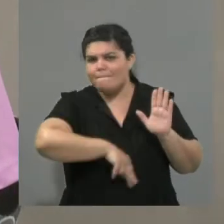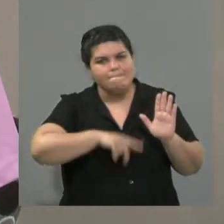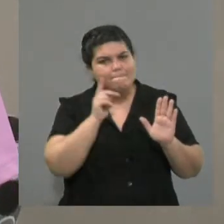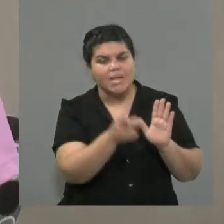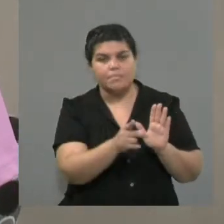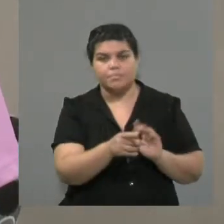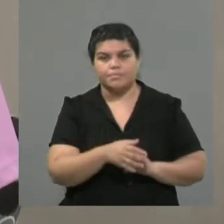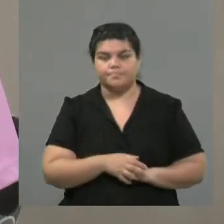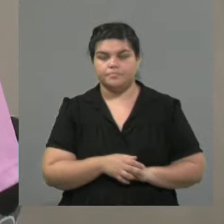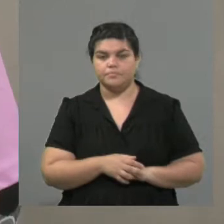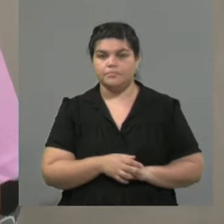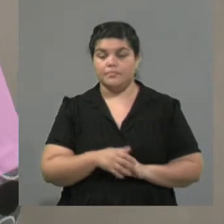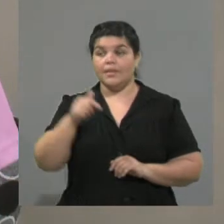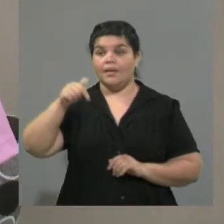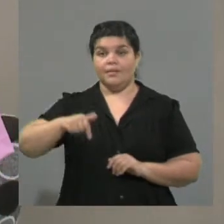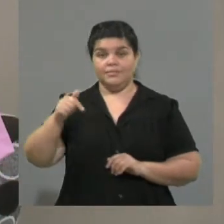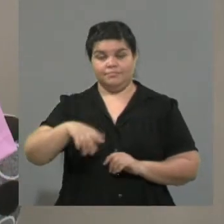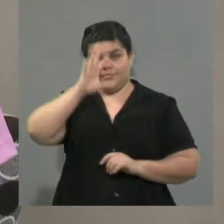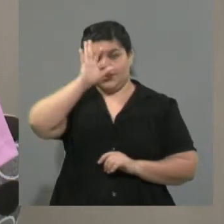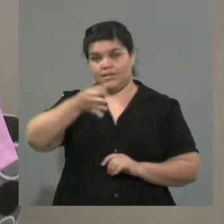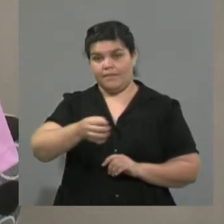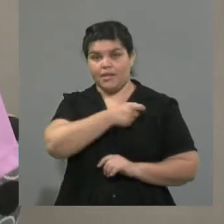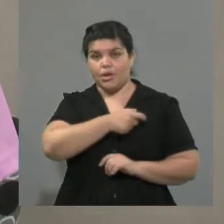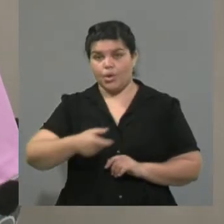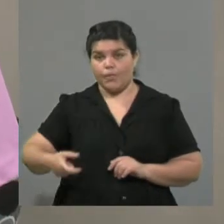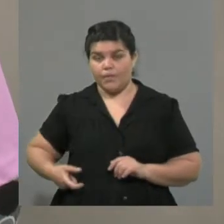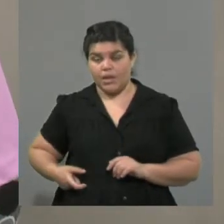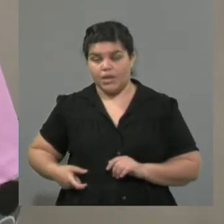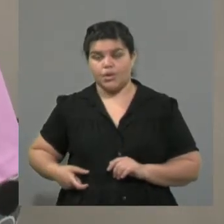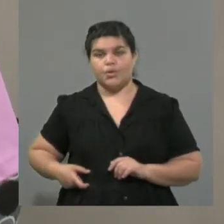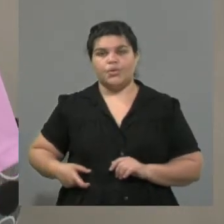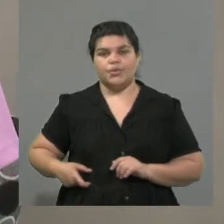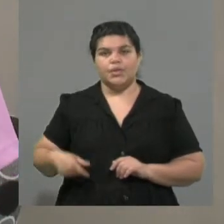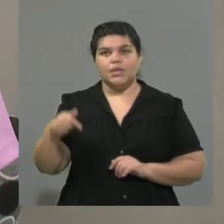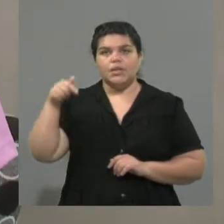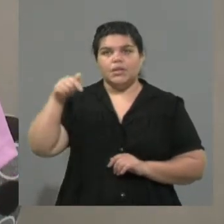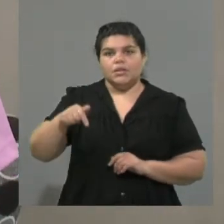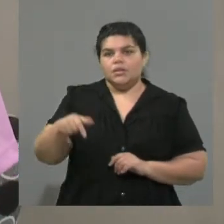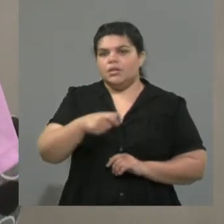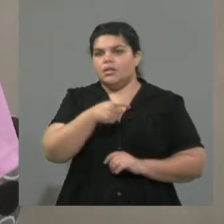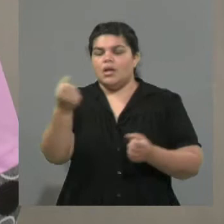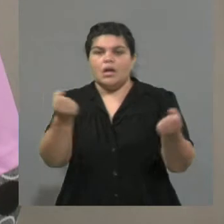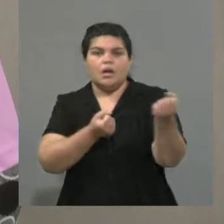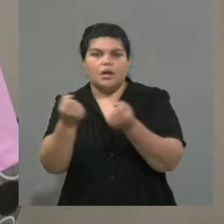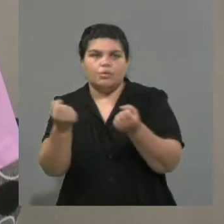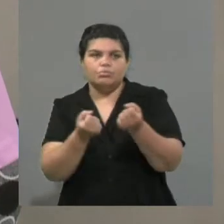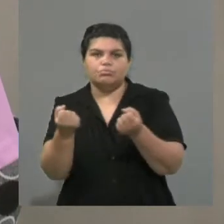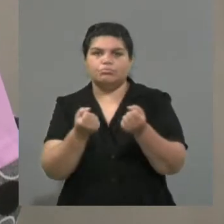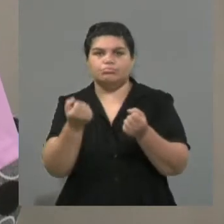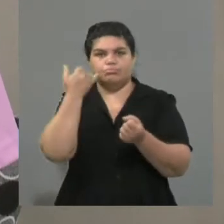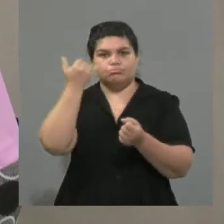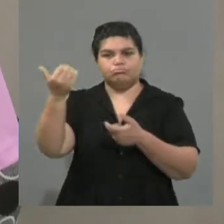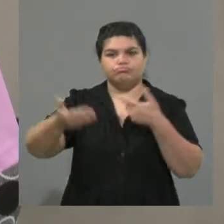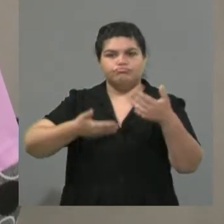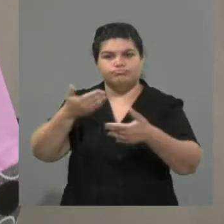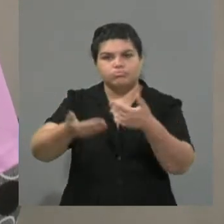que el gobierno, por eso tal vez lo está analizando, entiende que hay muchos vehículos que hoy están en circulación. Y digo, si están escuchando a